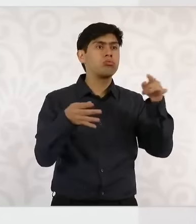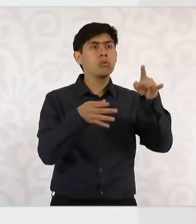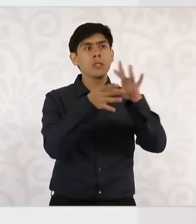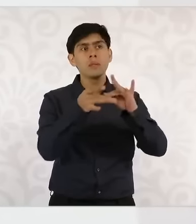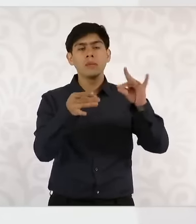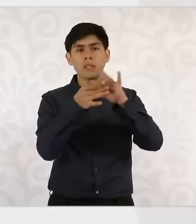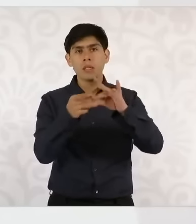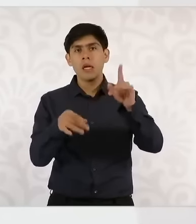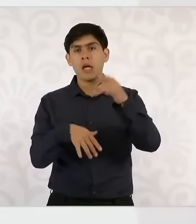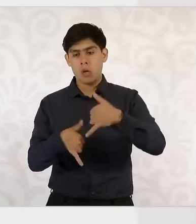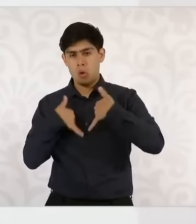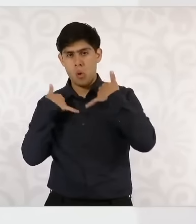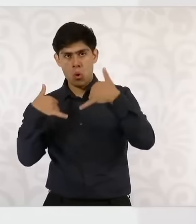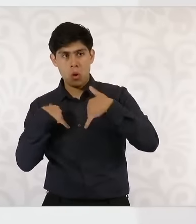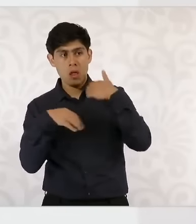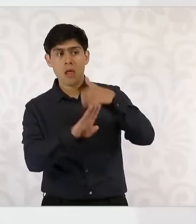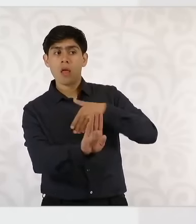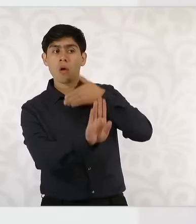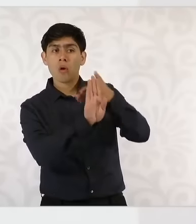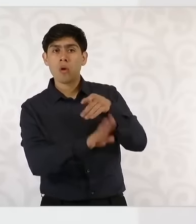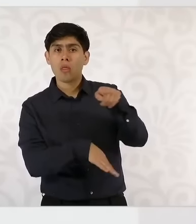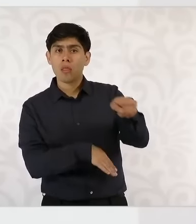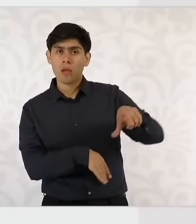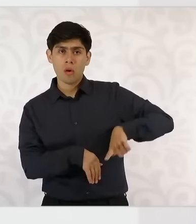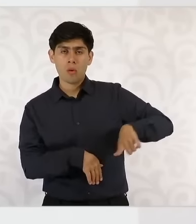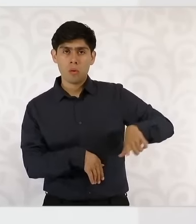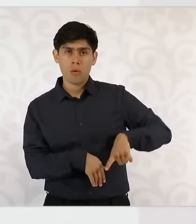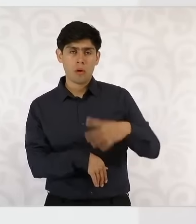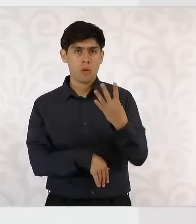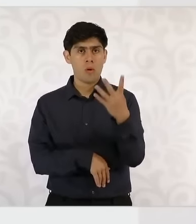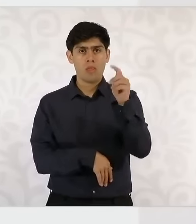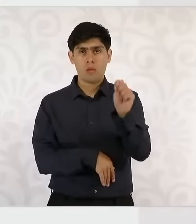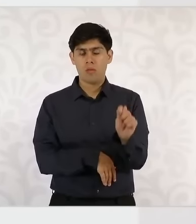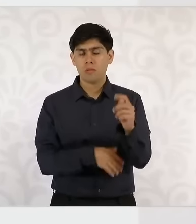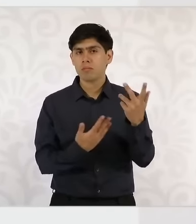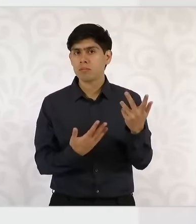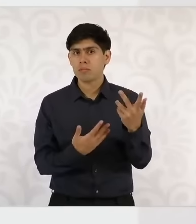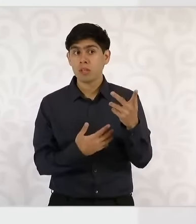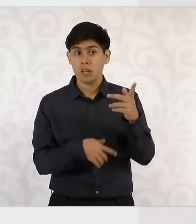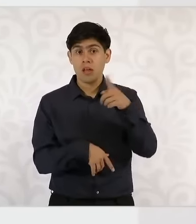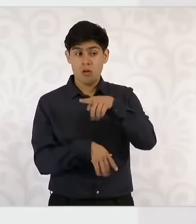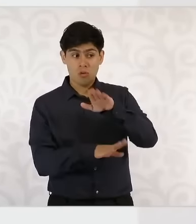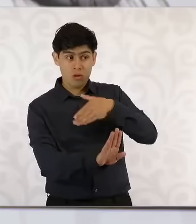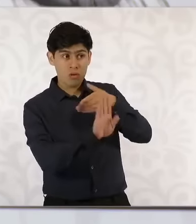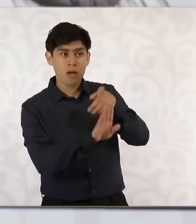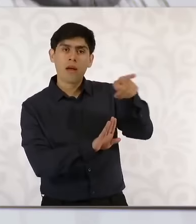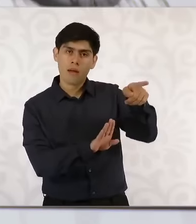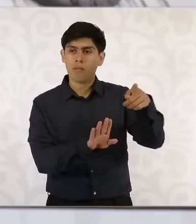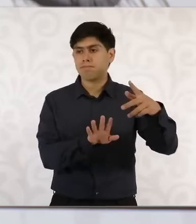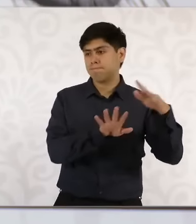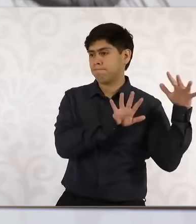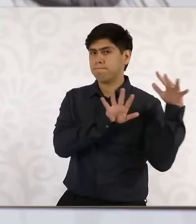que los jóvenes están contra la transformación y que fueron reprimidos.